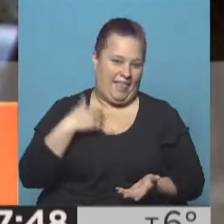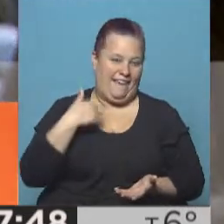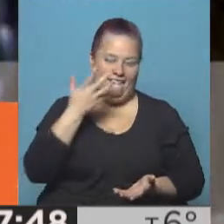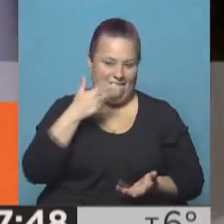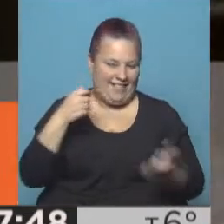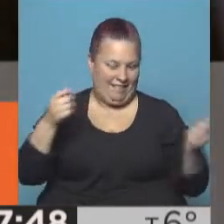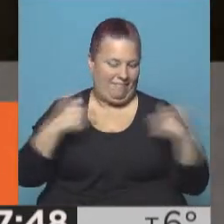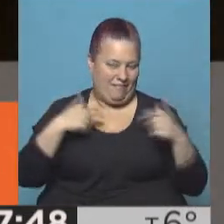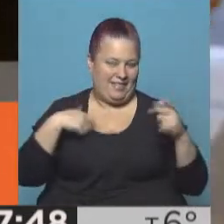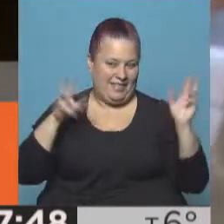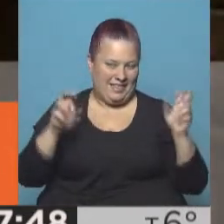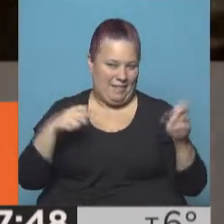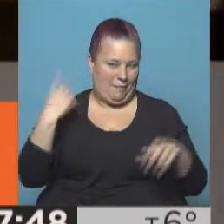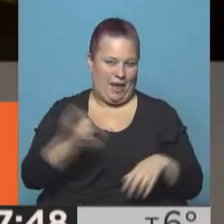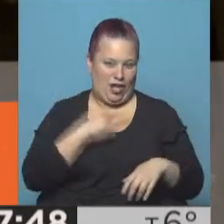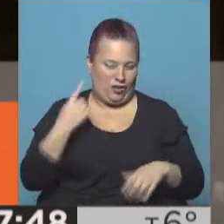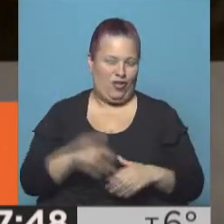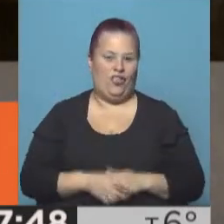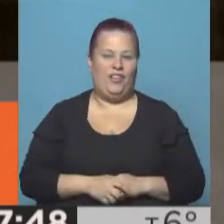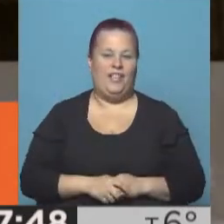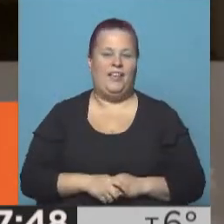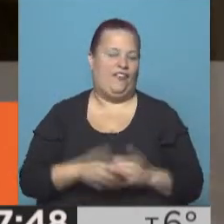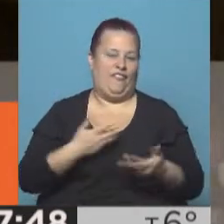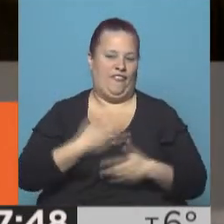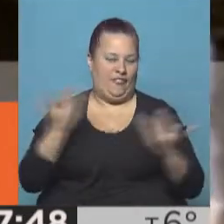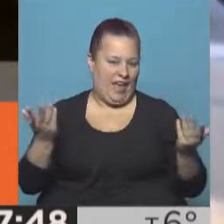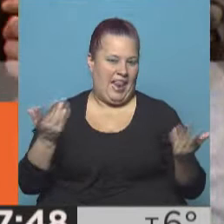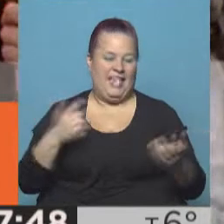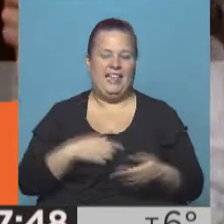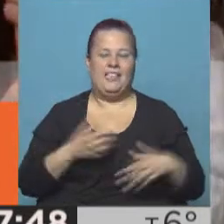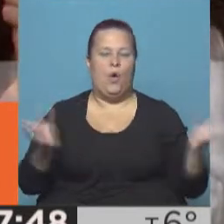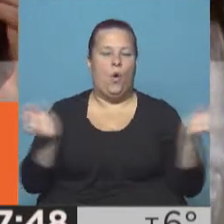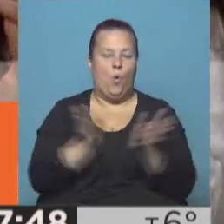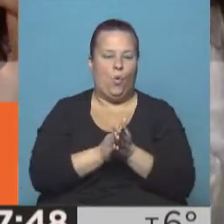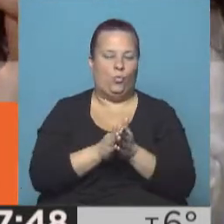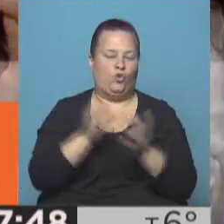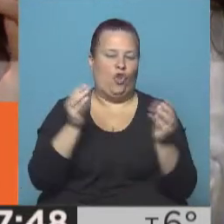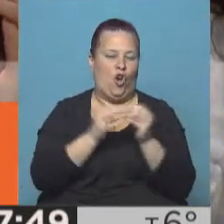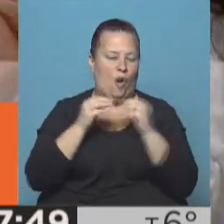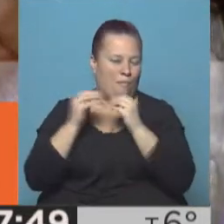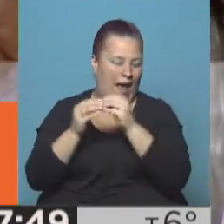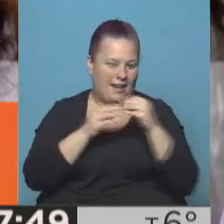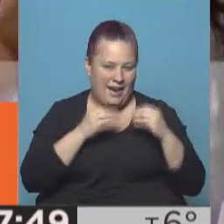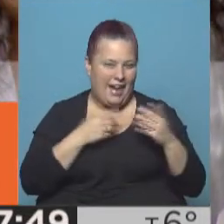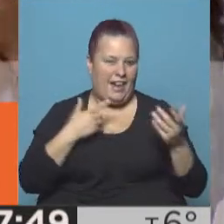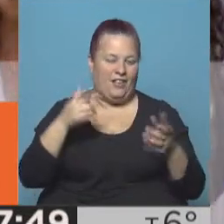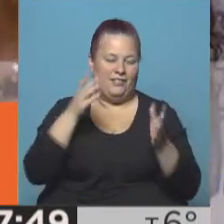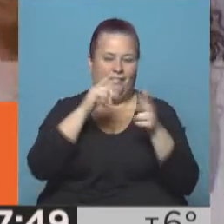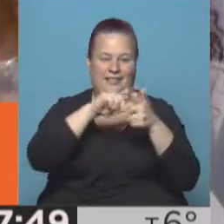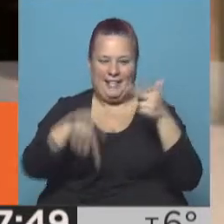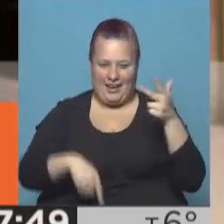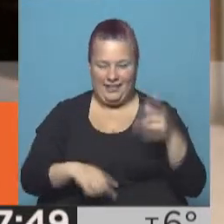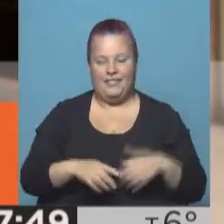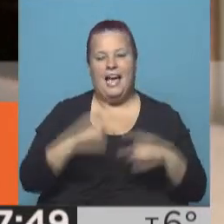nos abarca a todos, y feliz de compartir con esos compañeras que comparto la terna. Es